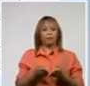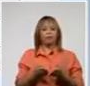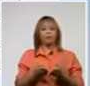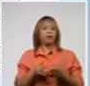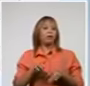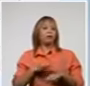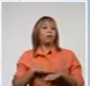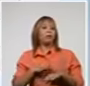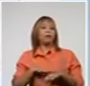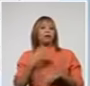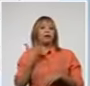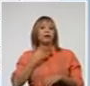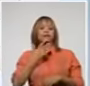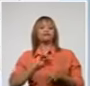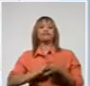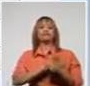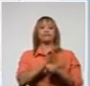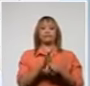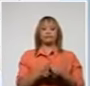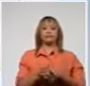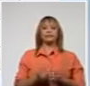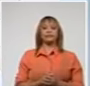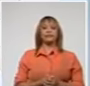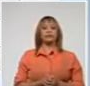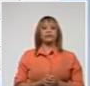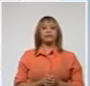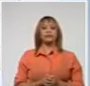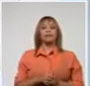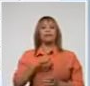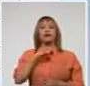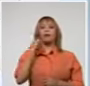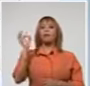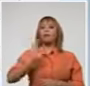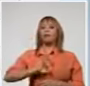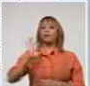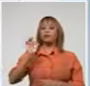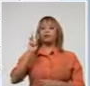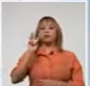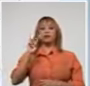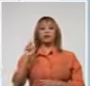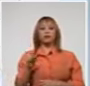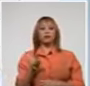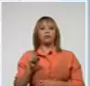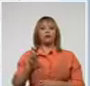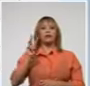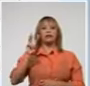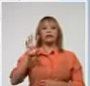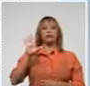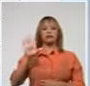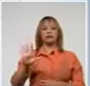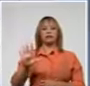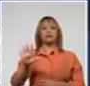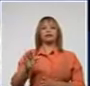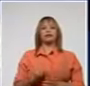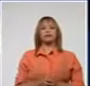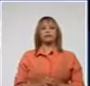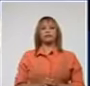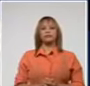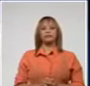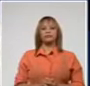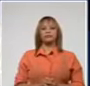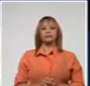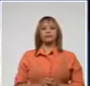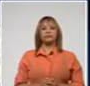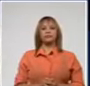de la COVID-19. Eso da una letalidad de 3,35%.